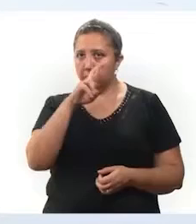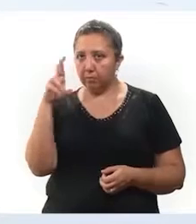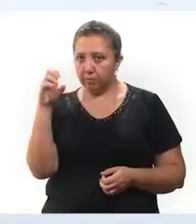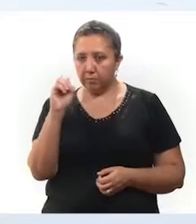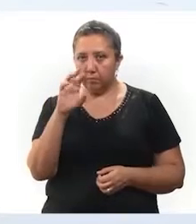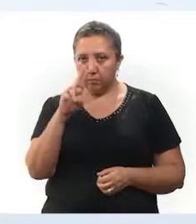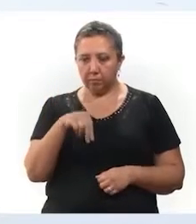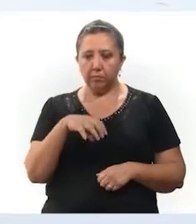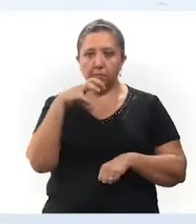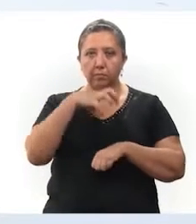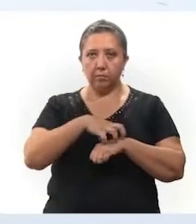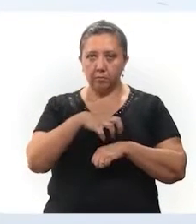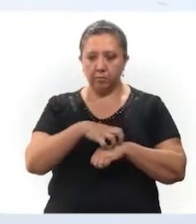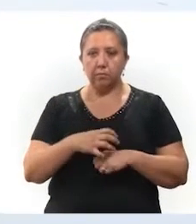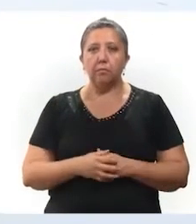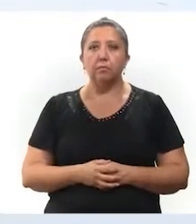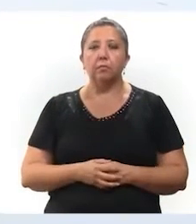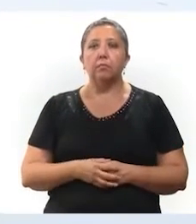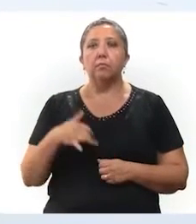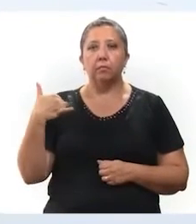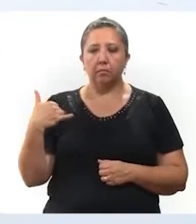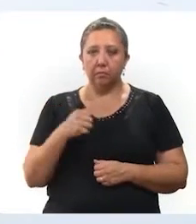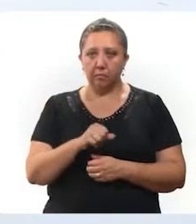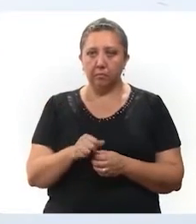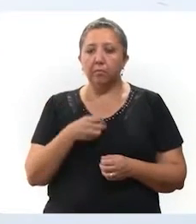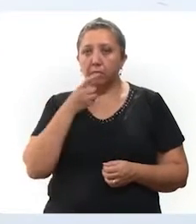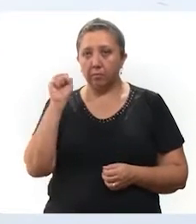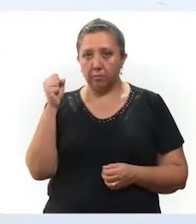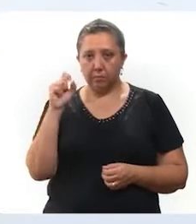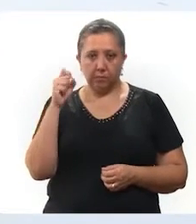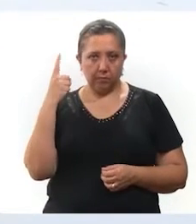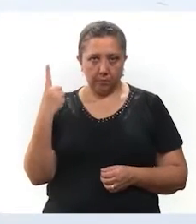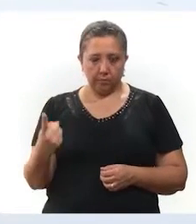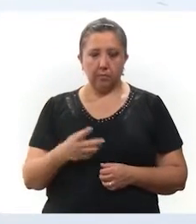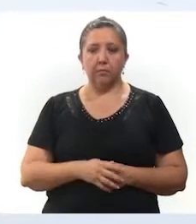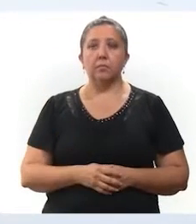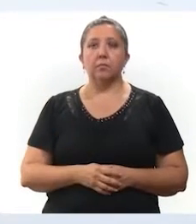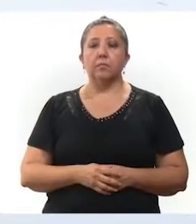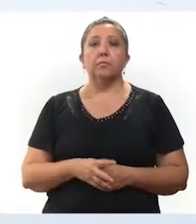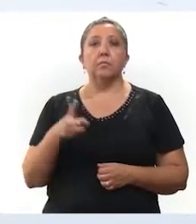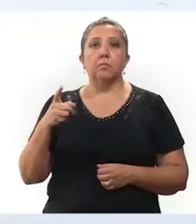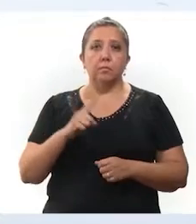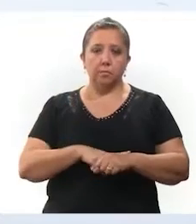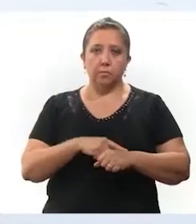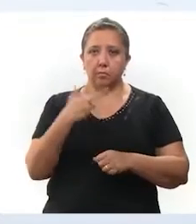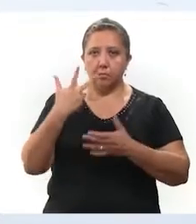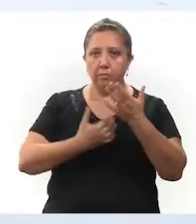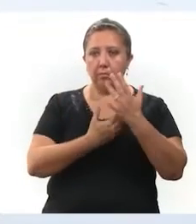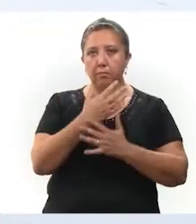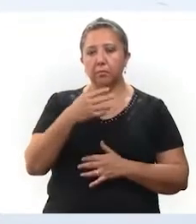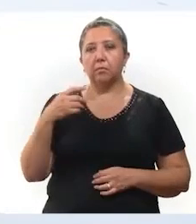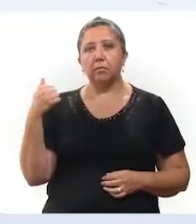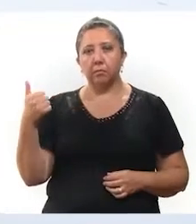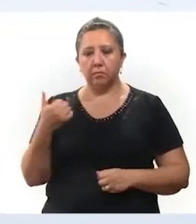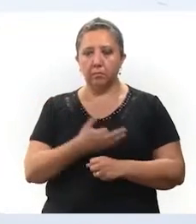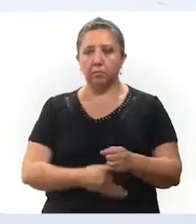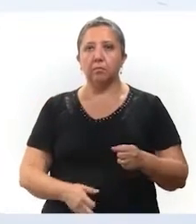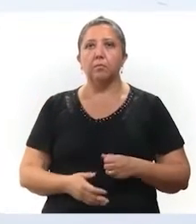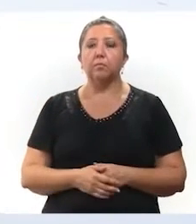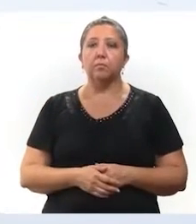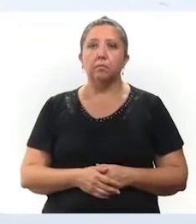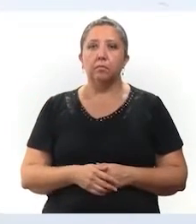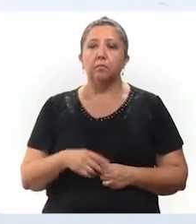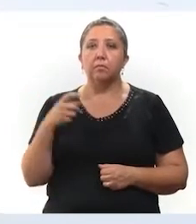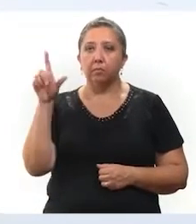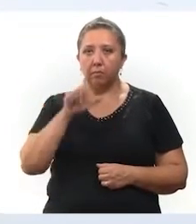Socorro Cerón de la Unidad Deportiva Cuculcán y el Centro de Convenciones Yucatán Siglo XXI, en horario de 8 de la mañana a 6 de la tarde.